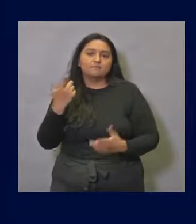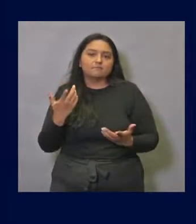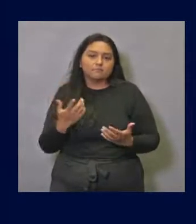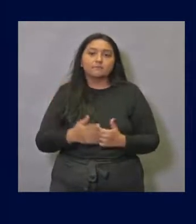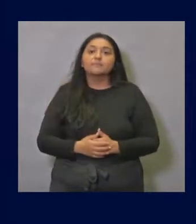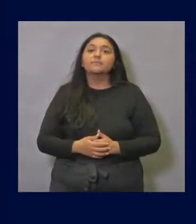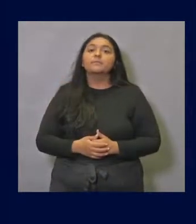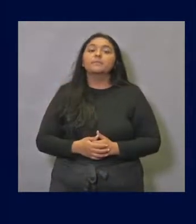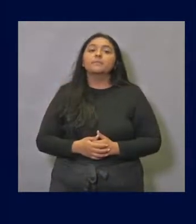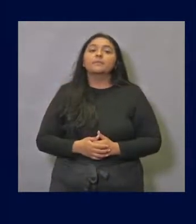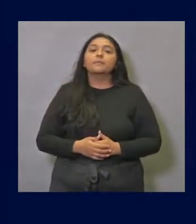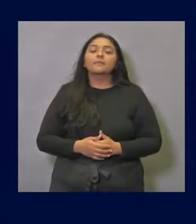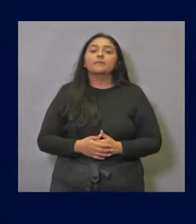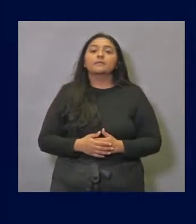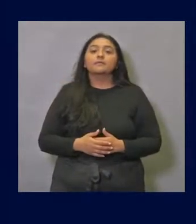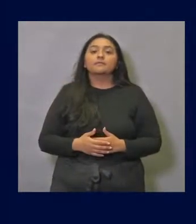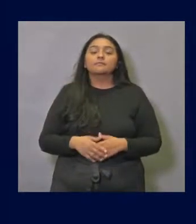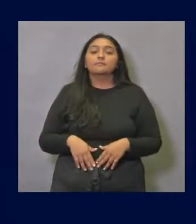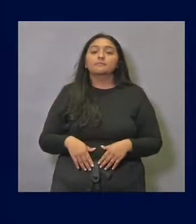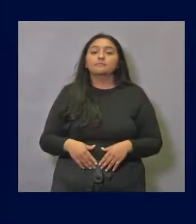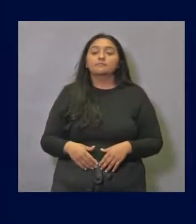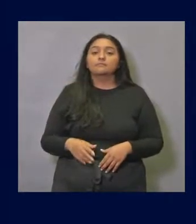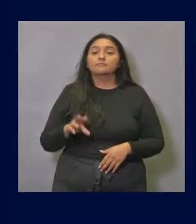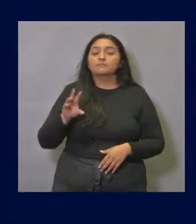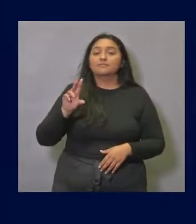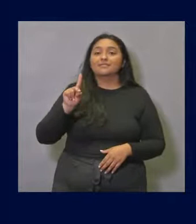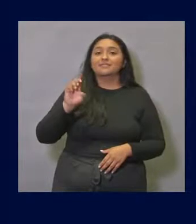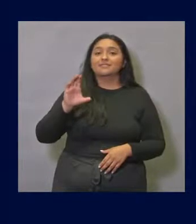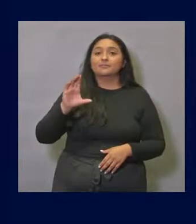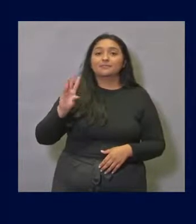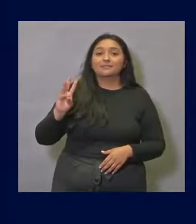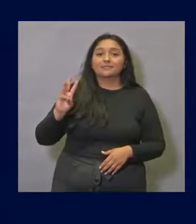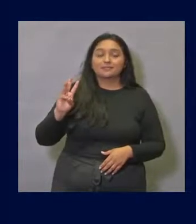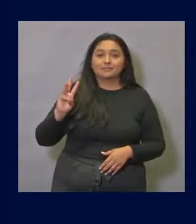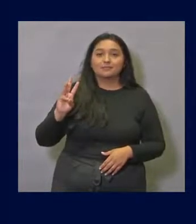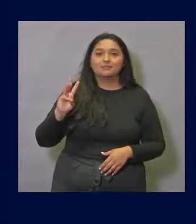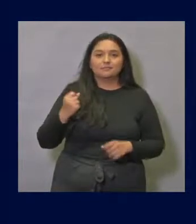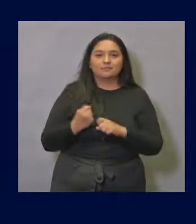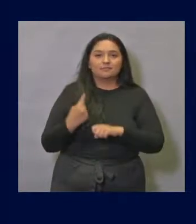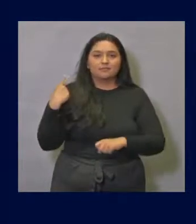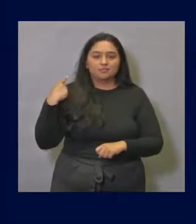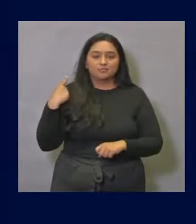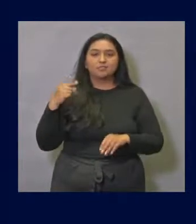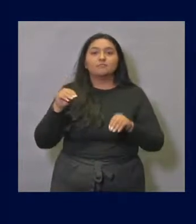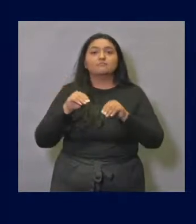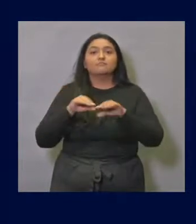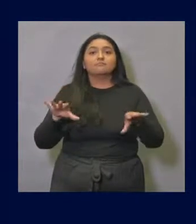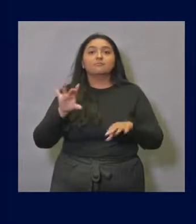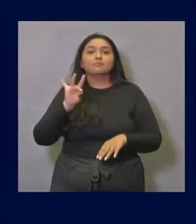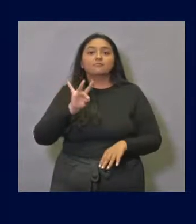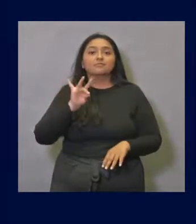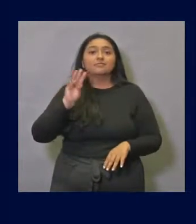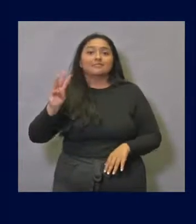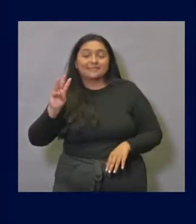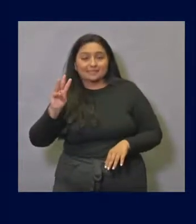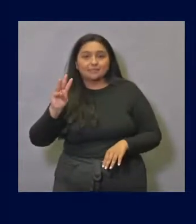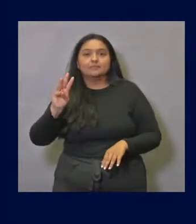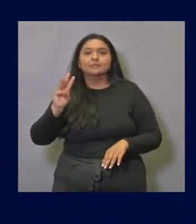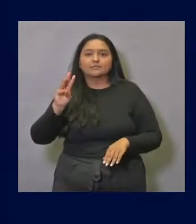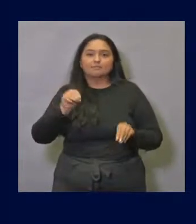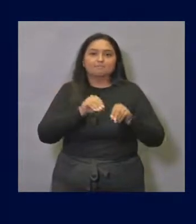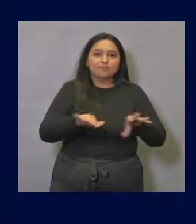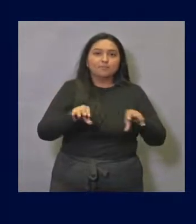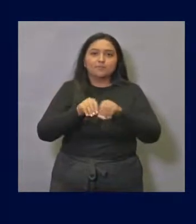Durante la semana del 6 de diciembre, se notificaron 83 brotes en entornos para personas sin hogar, que